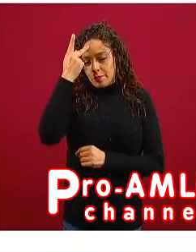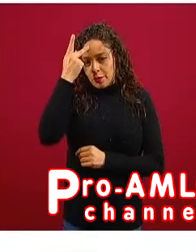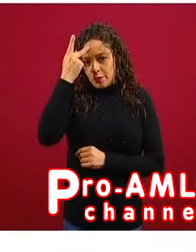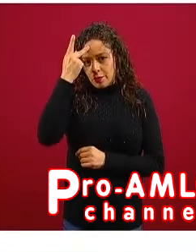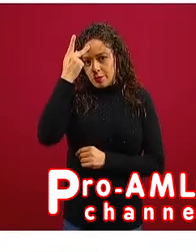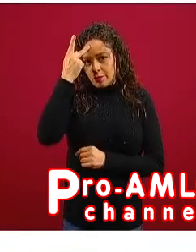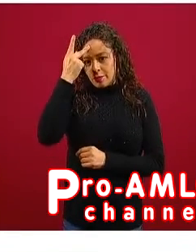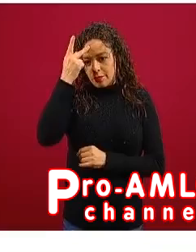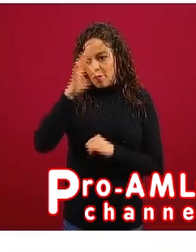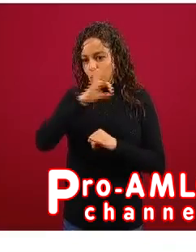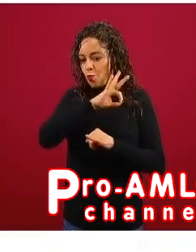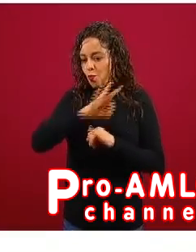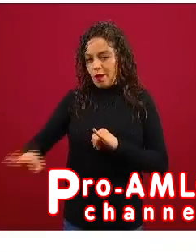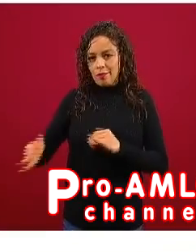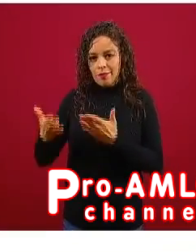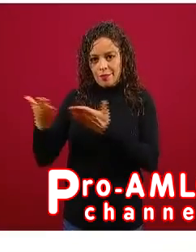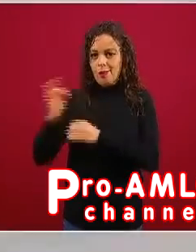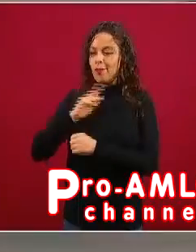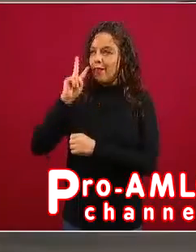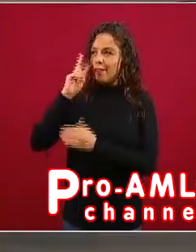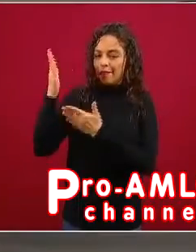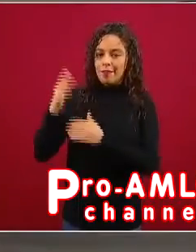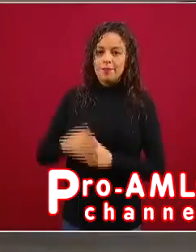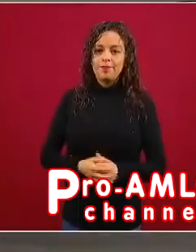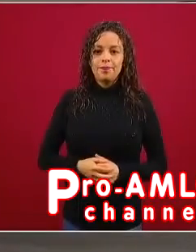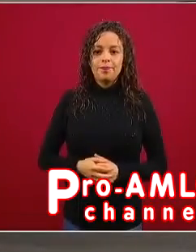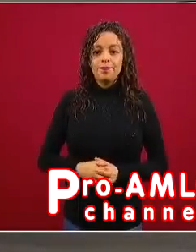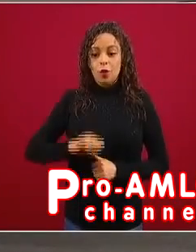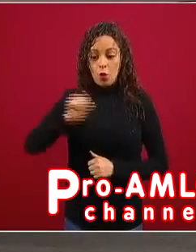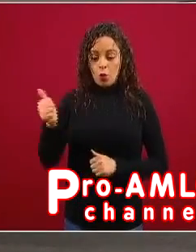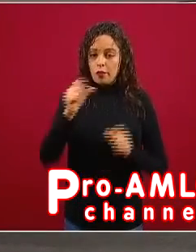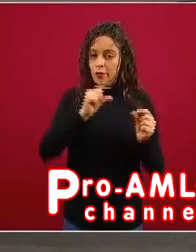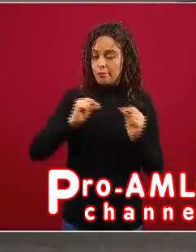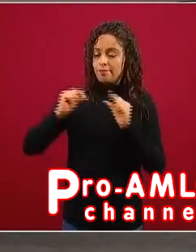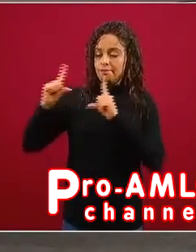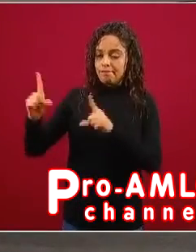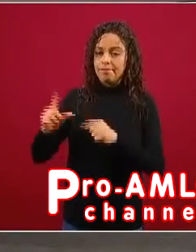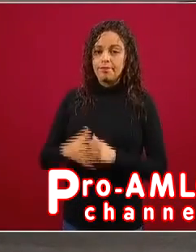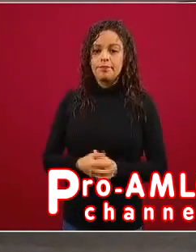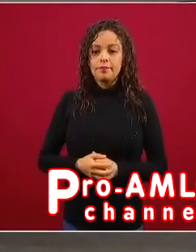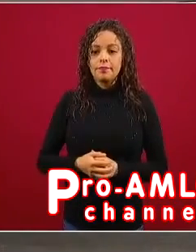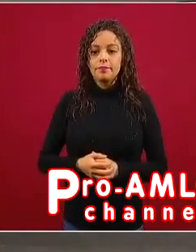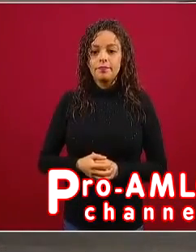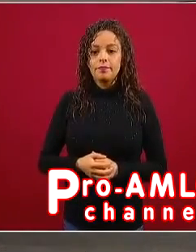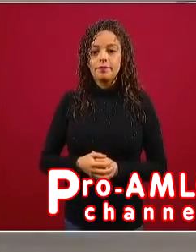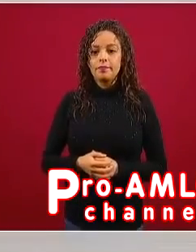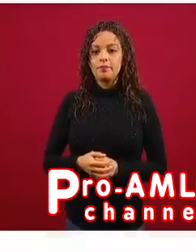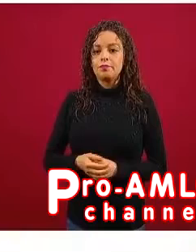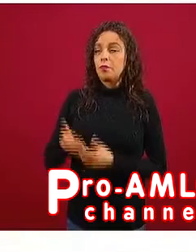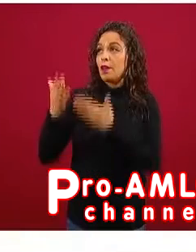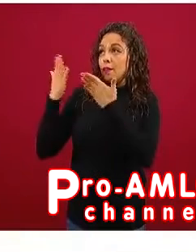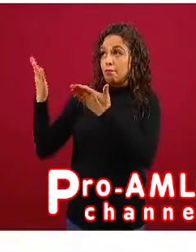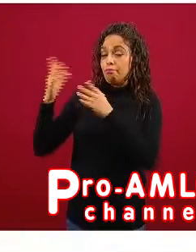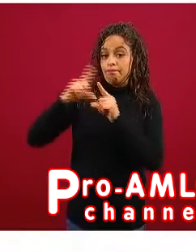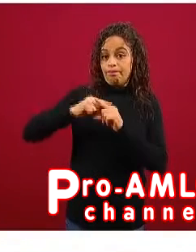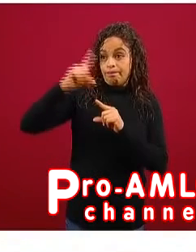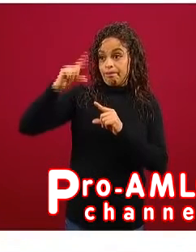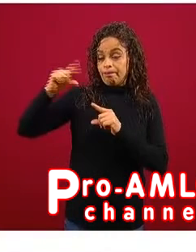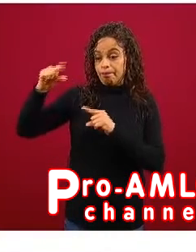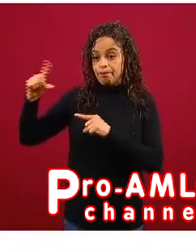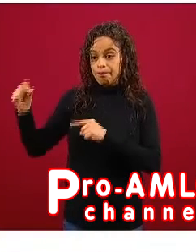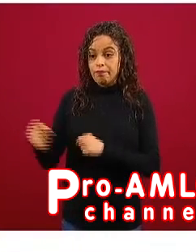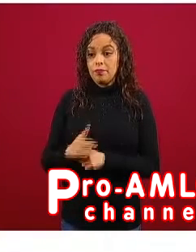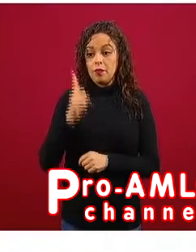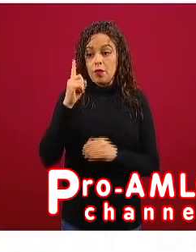a la parte final. La siguiente, por favor. Vemos la distribución de cómo han ocurrido las